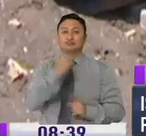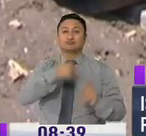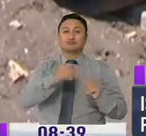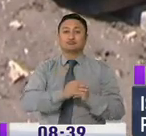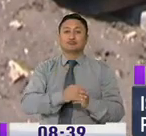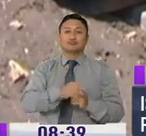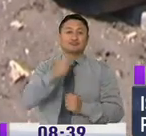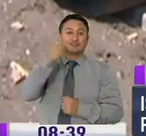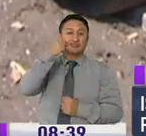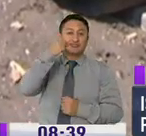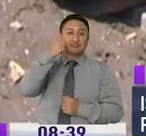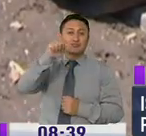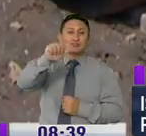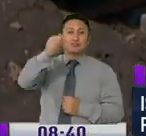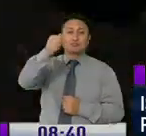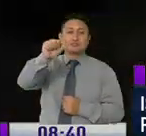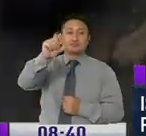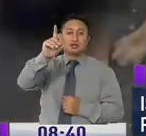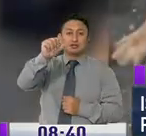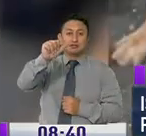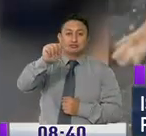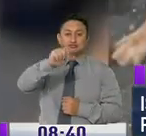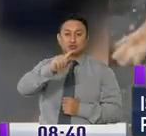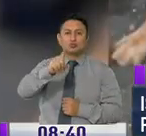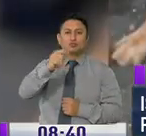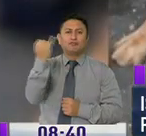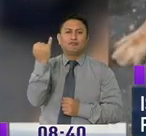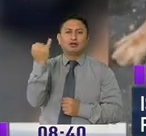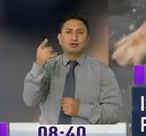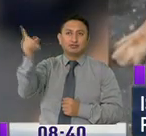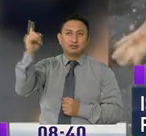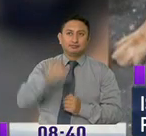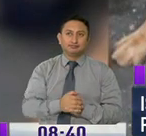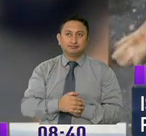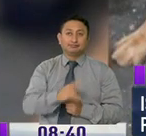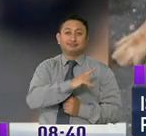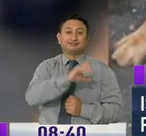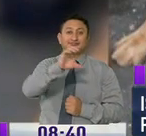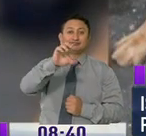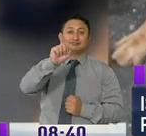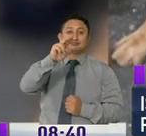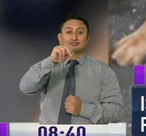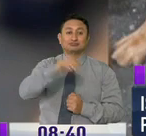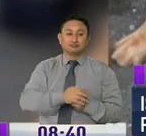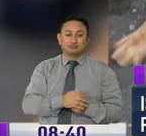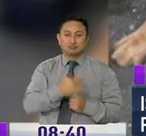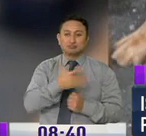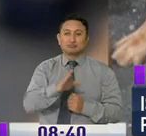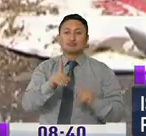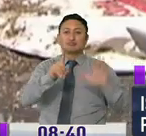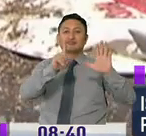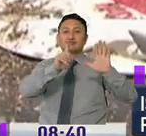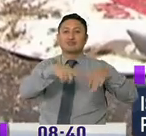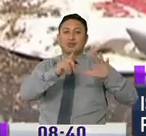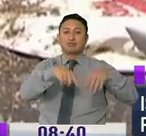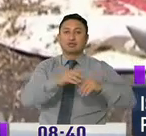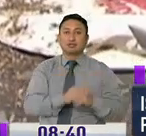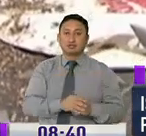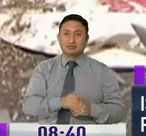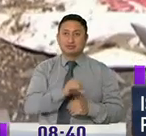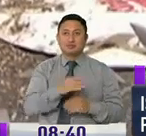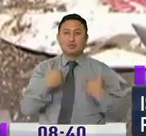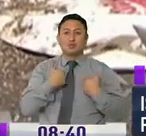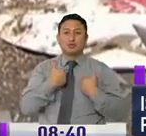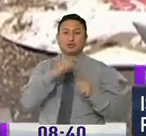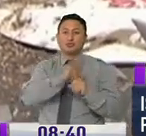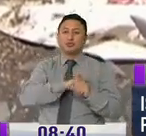y un tal Flaco de allá al fondo. Scan, un pastor alemán, apenas tenía 6 meses, un tierno